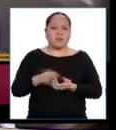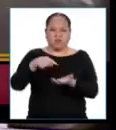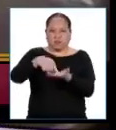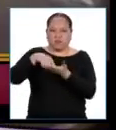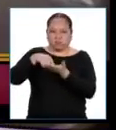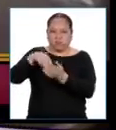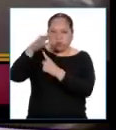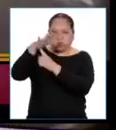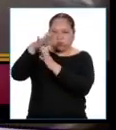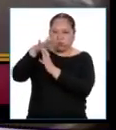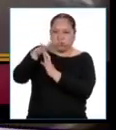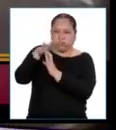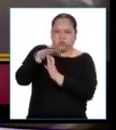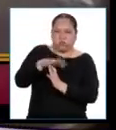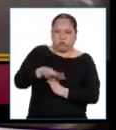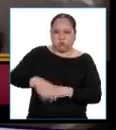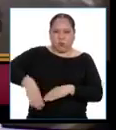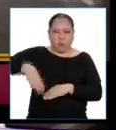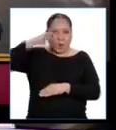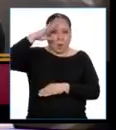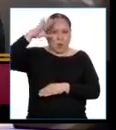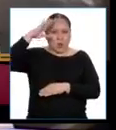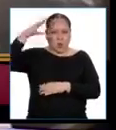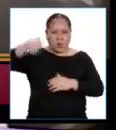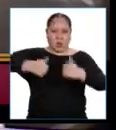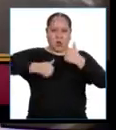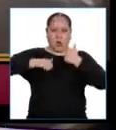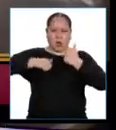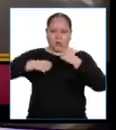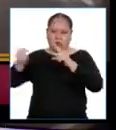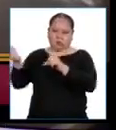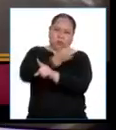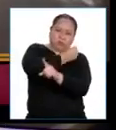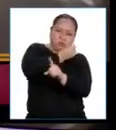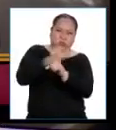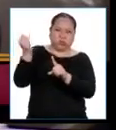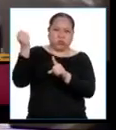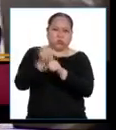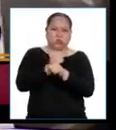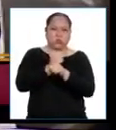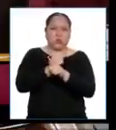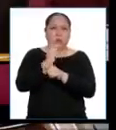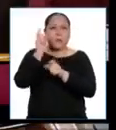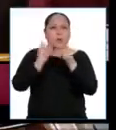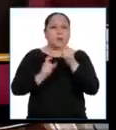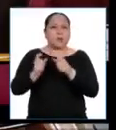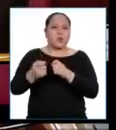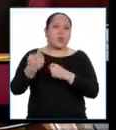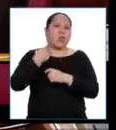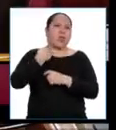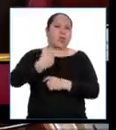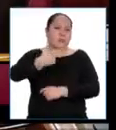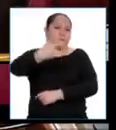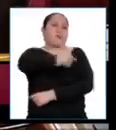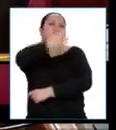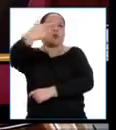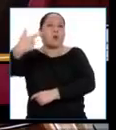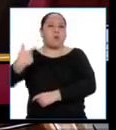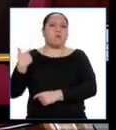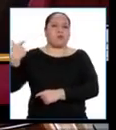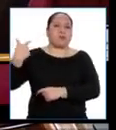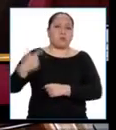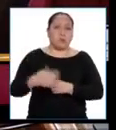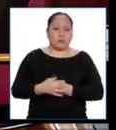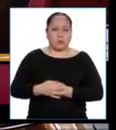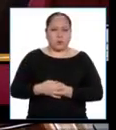opresora, los policías yendo ejército a golpear. Hay heridos de bala, señor ministro.